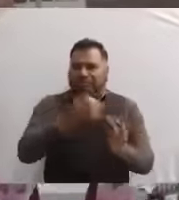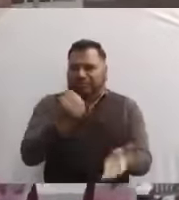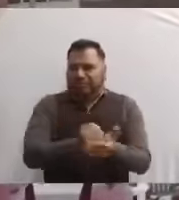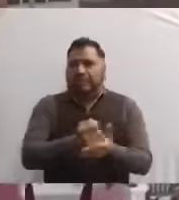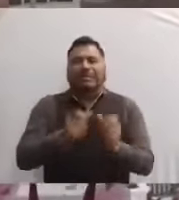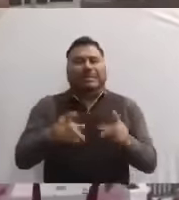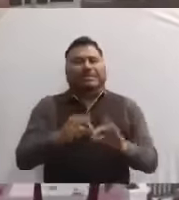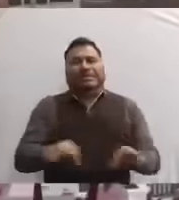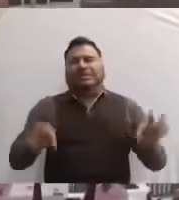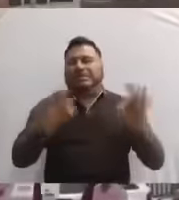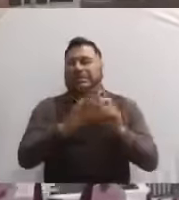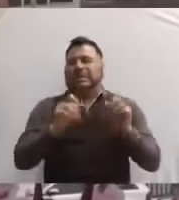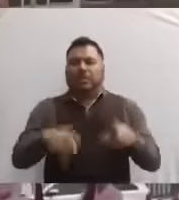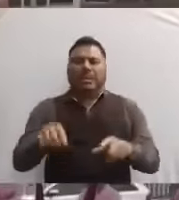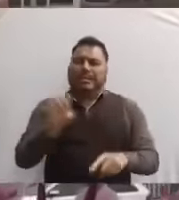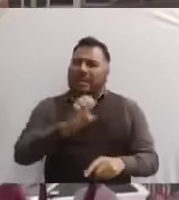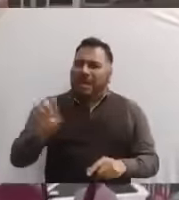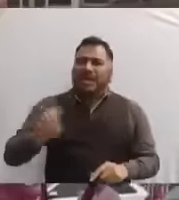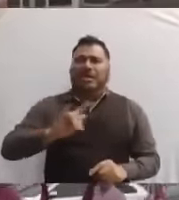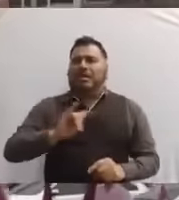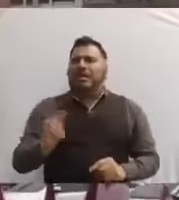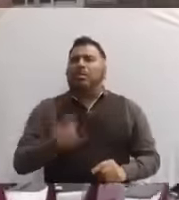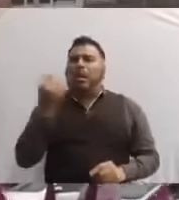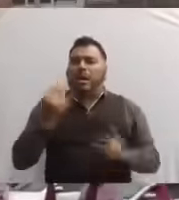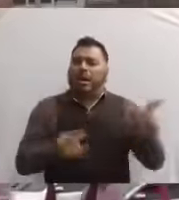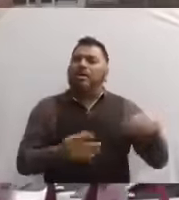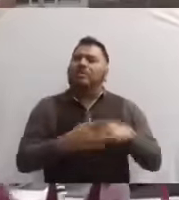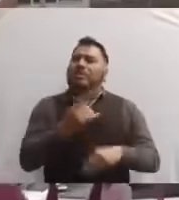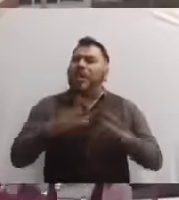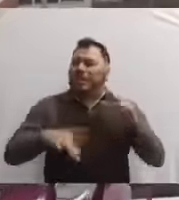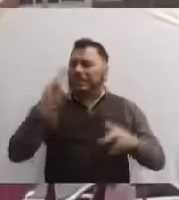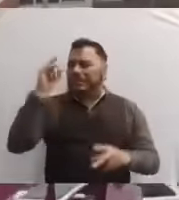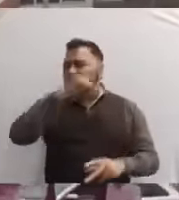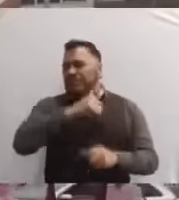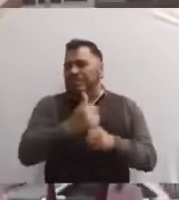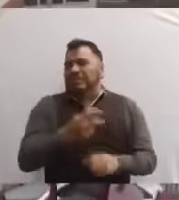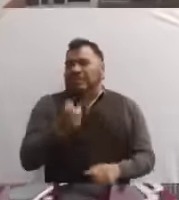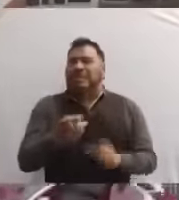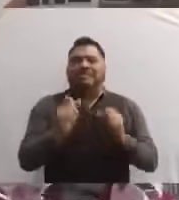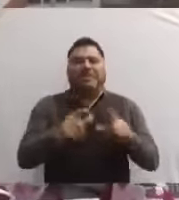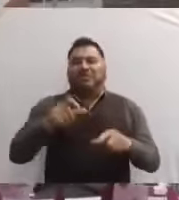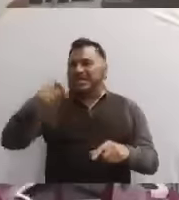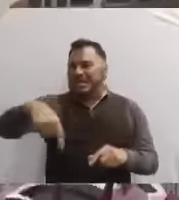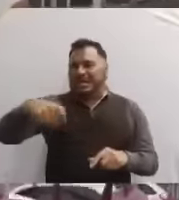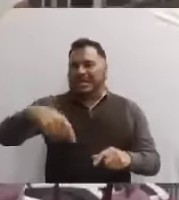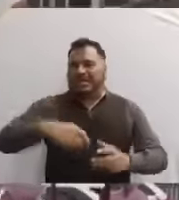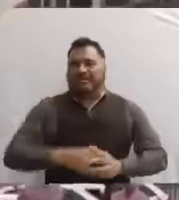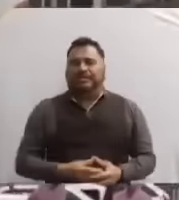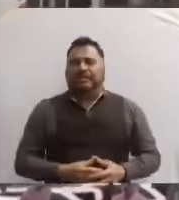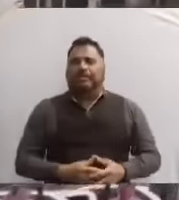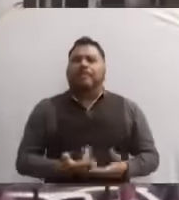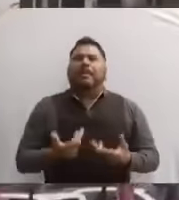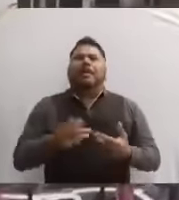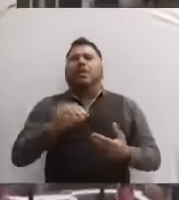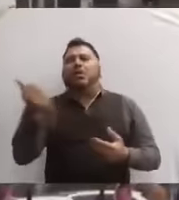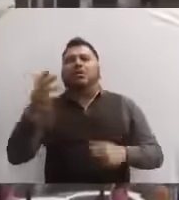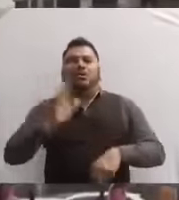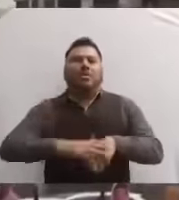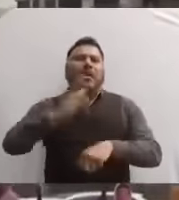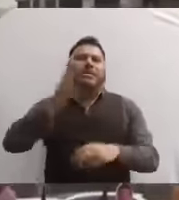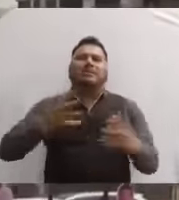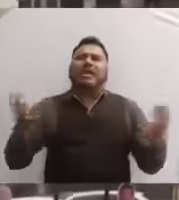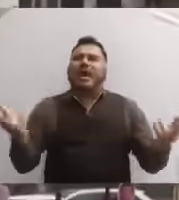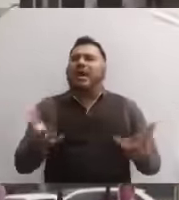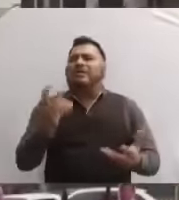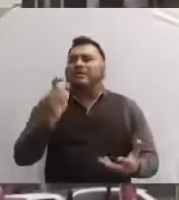en Ensenada, en Tijuana, donde se sufre mucho por ello, también en San Quintín. ¿Qué más